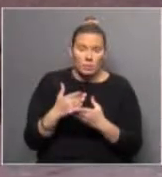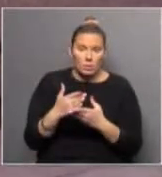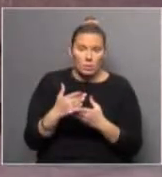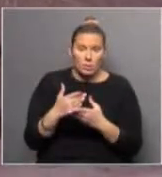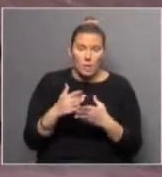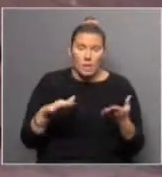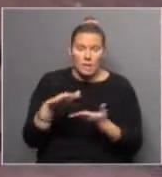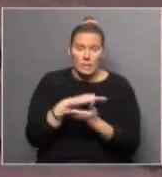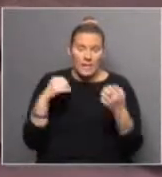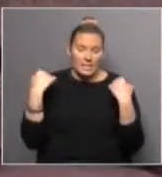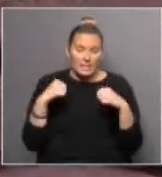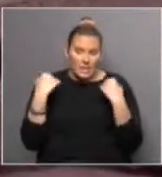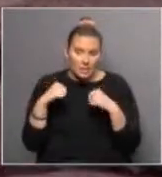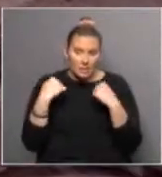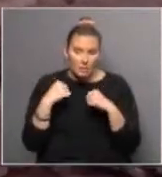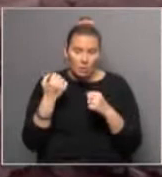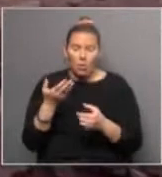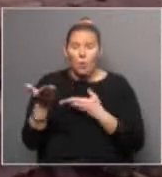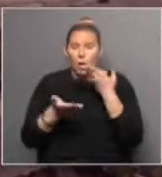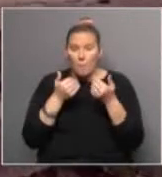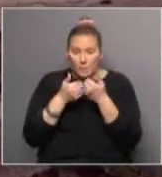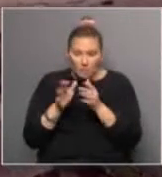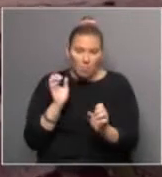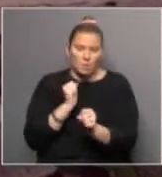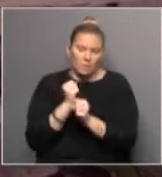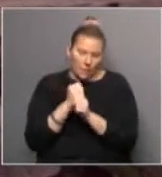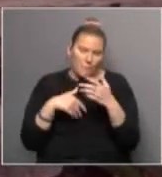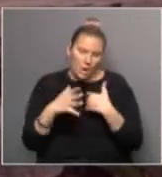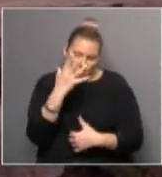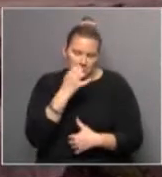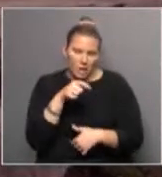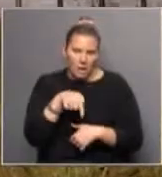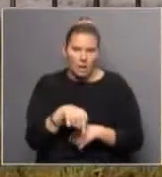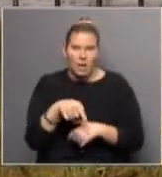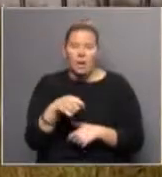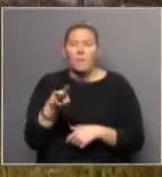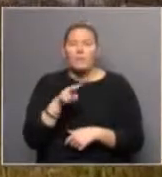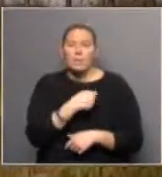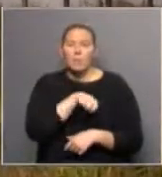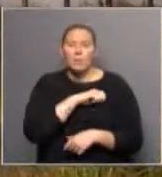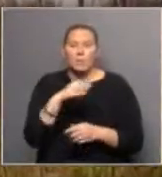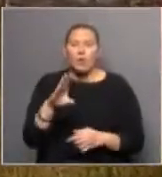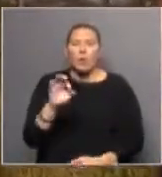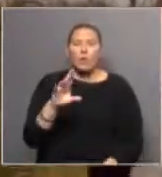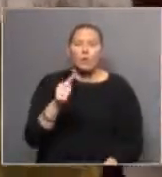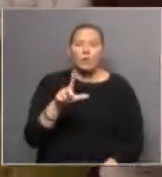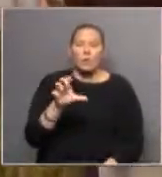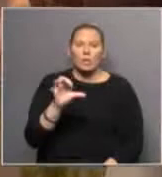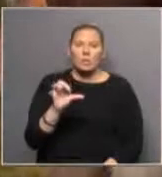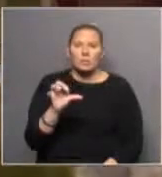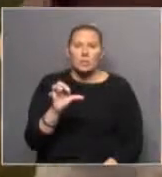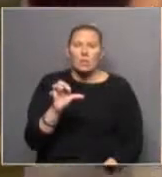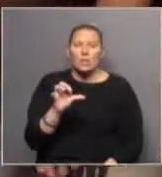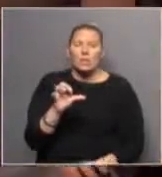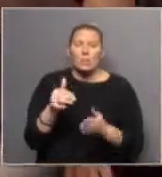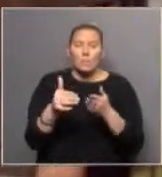la sala de ensayos de Peyote Asesino, donde, cuando empezamos a trabajar más en serio, estaba acá en Villa Española, en Corrales y Sanz Rosas.